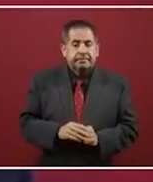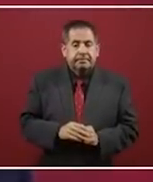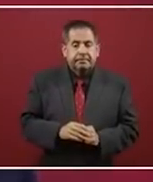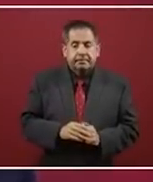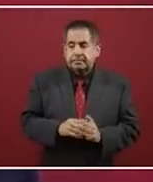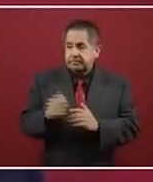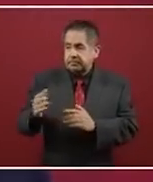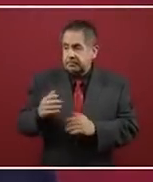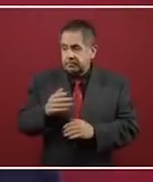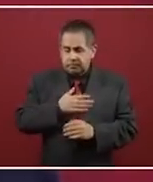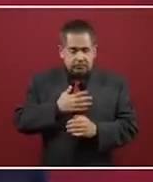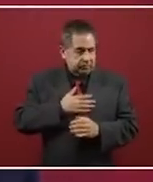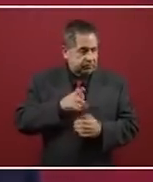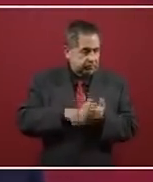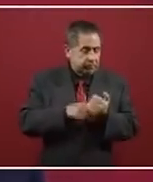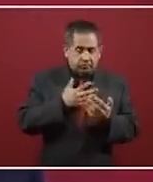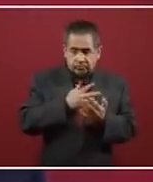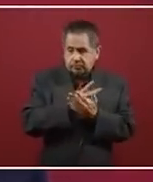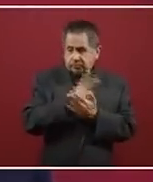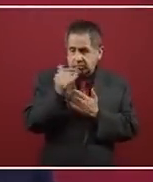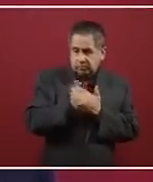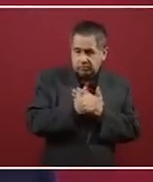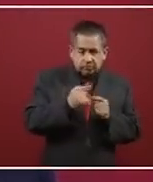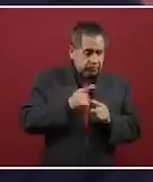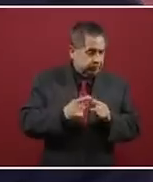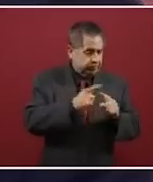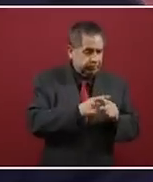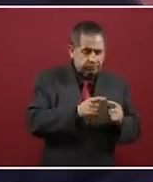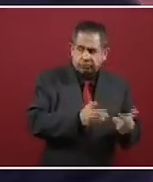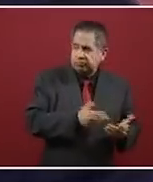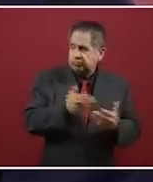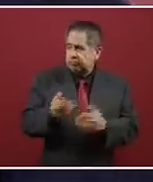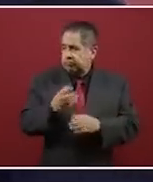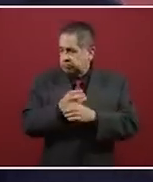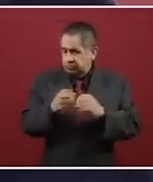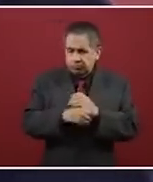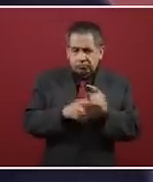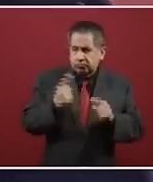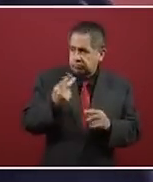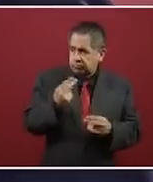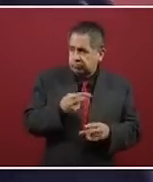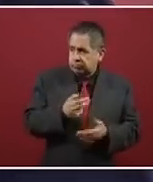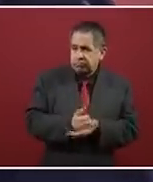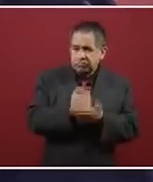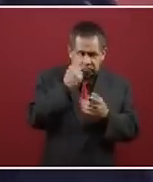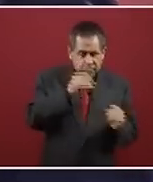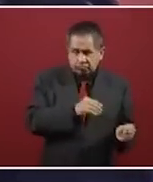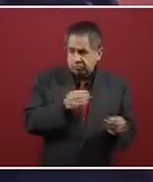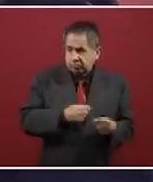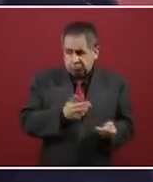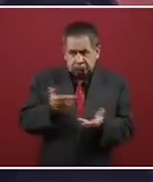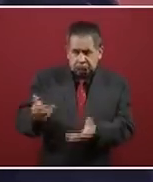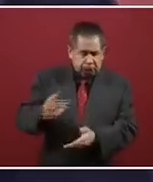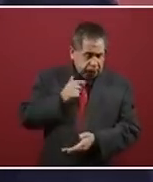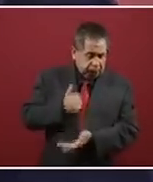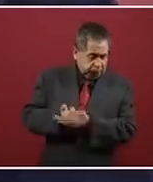proyectos que ellos tenían qué los elementos que se necesitan